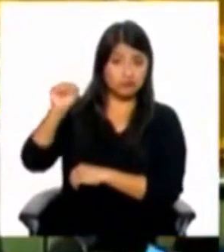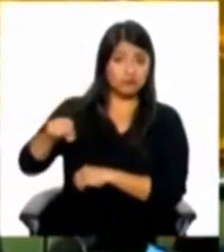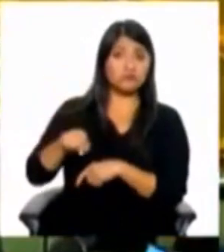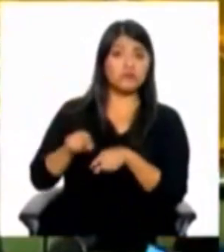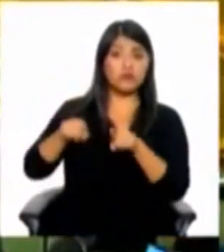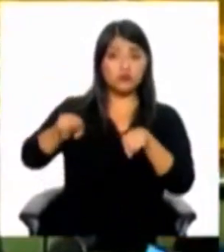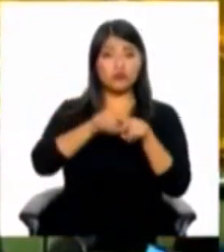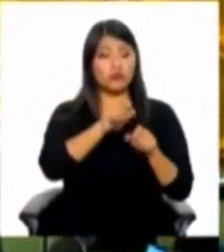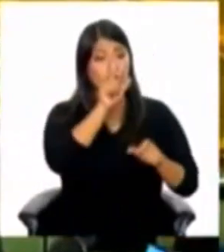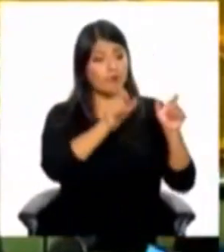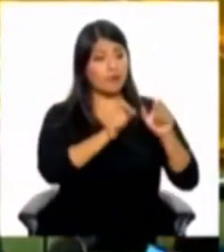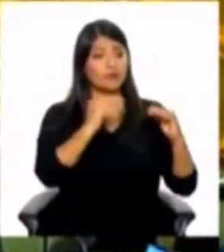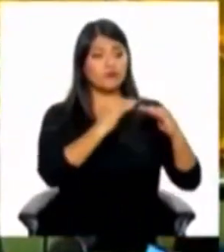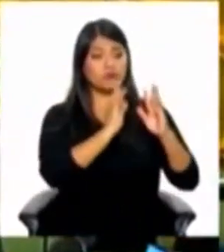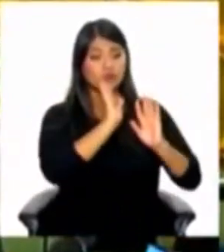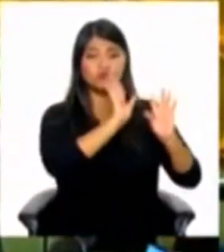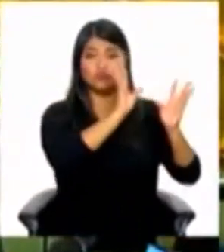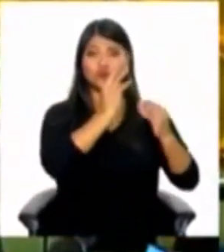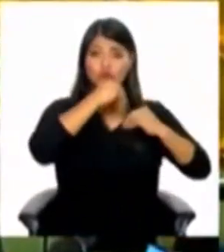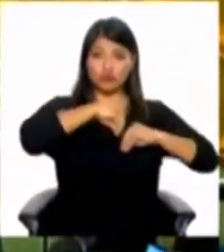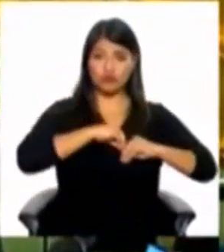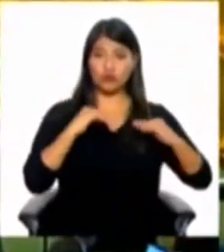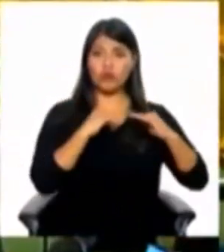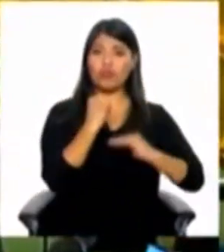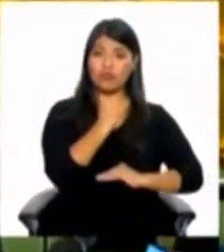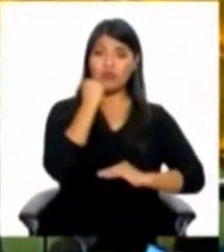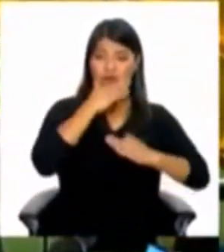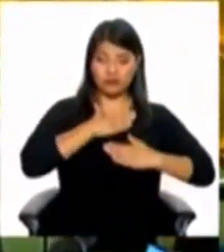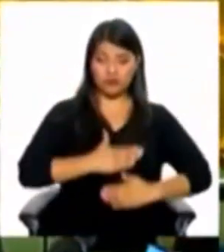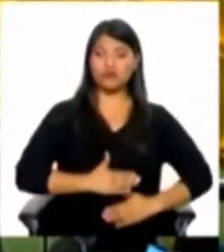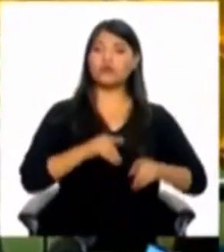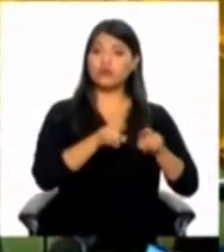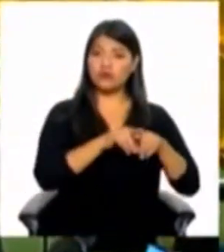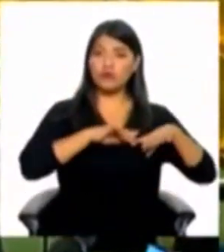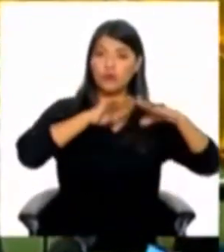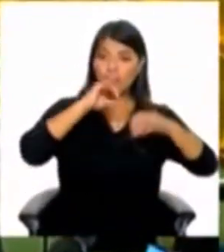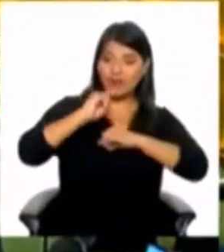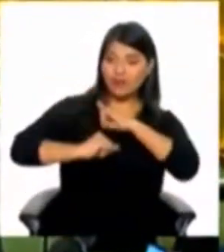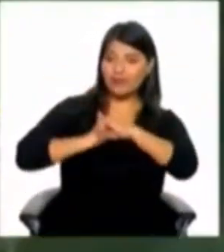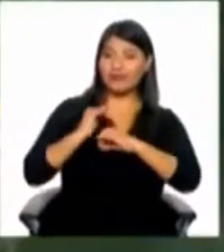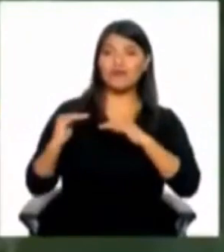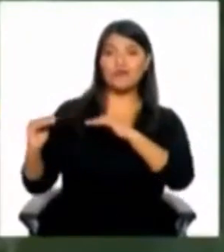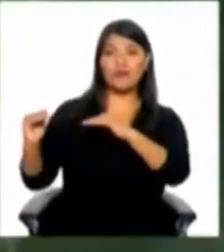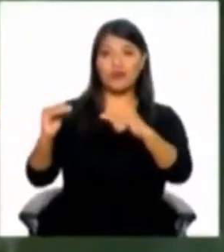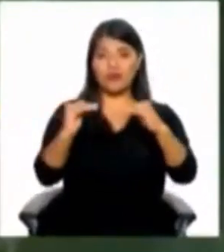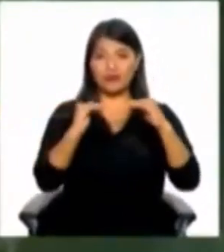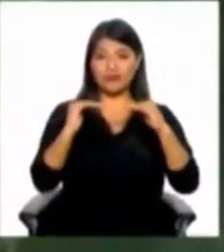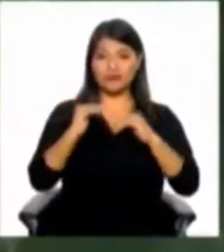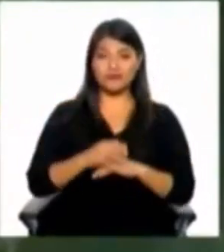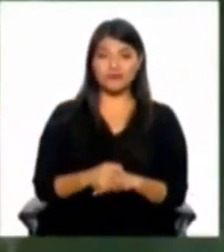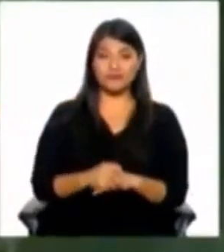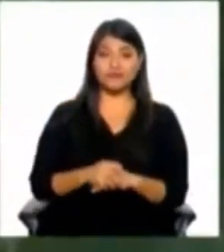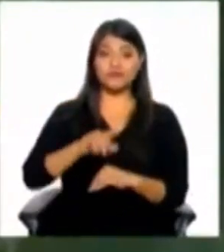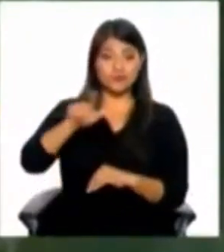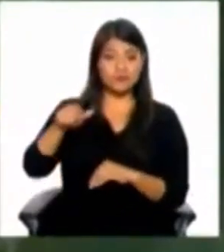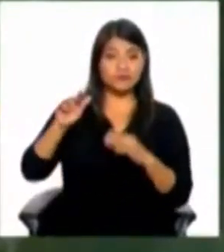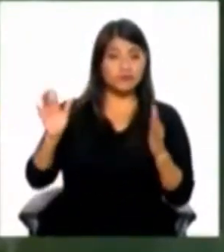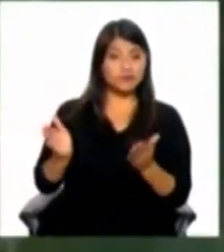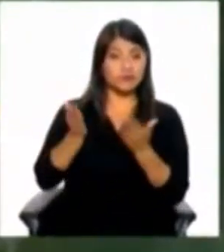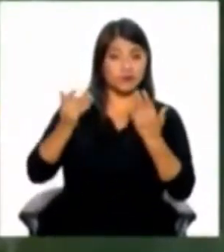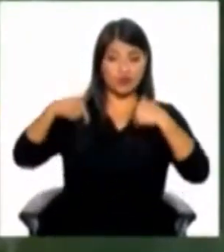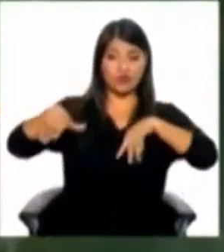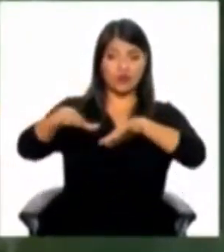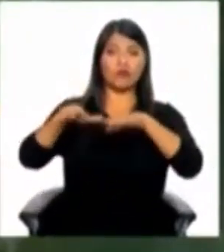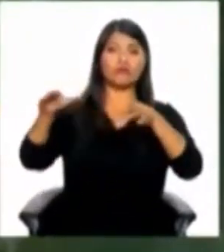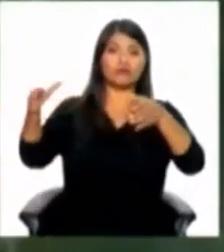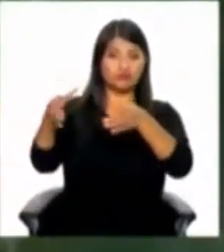los derechos humanos y del derecho internacional. Por ello, promueve activamente la integración